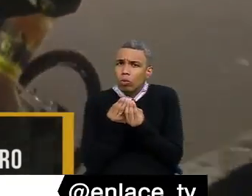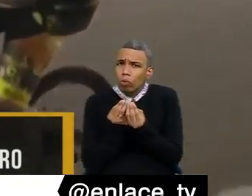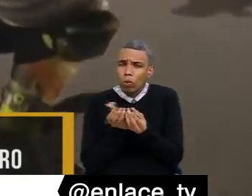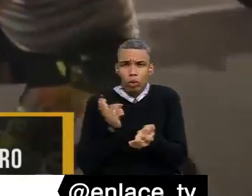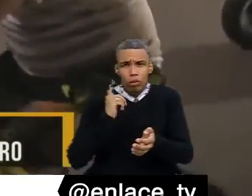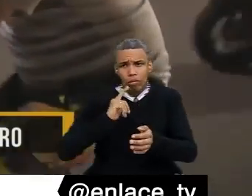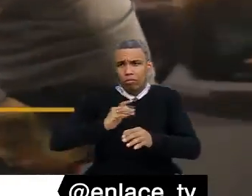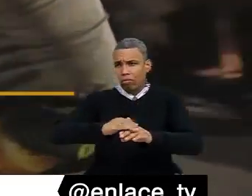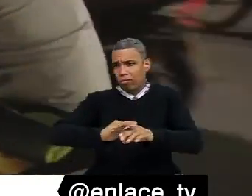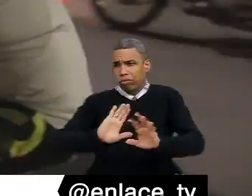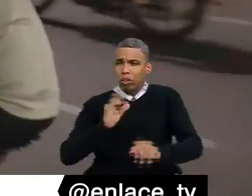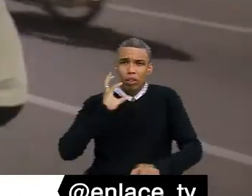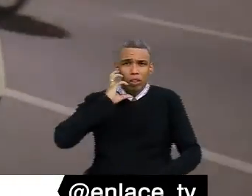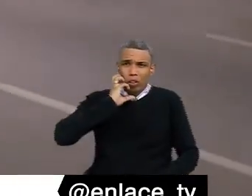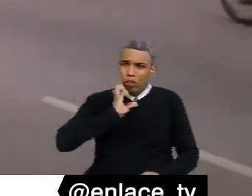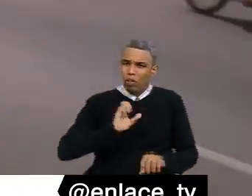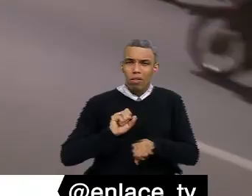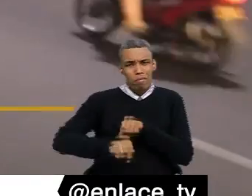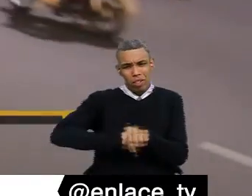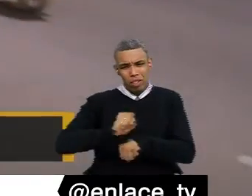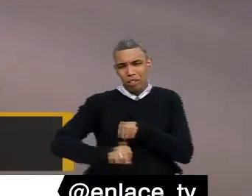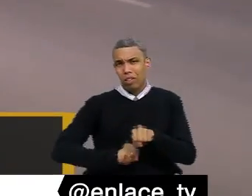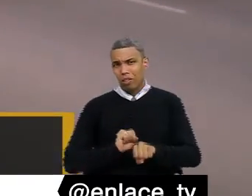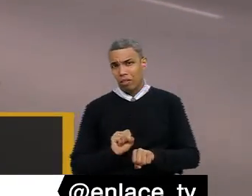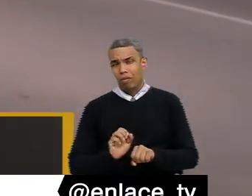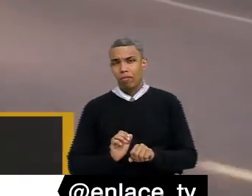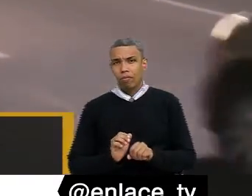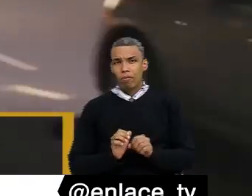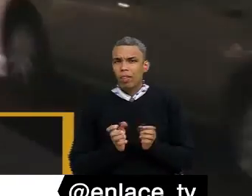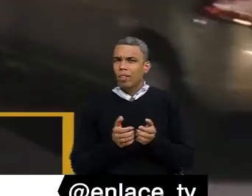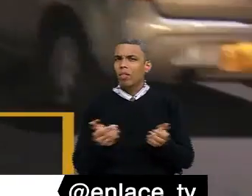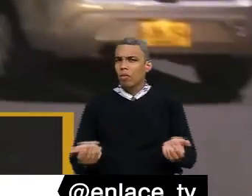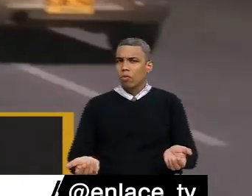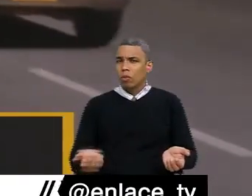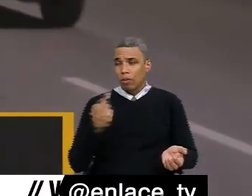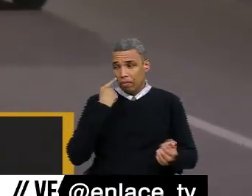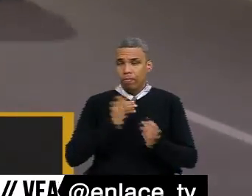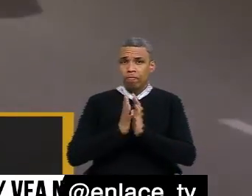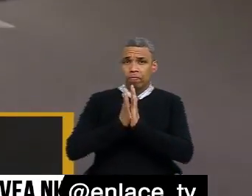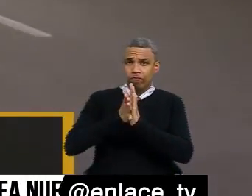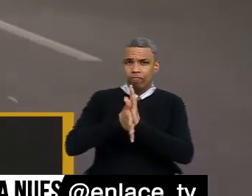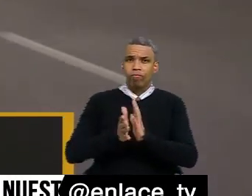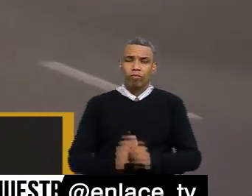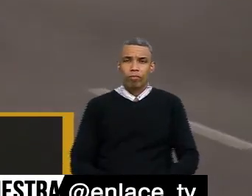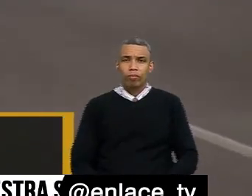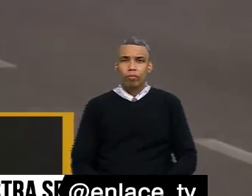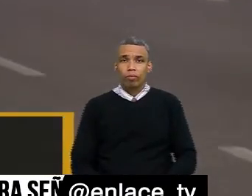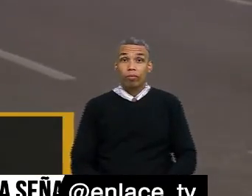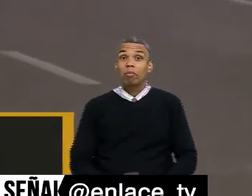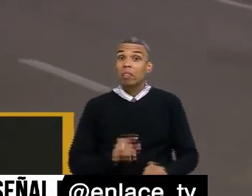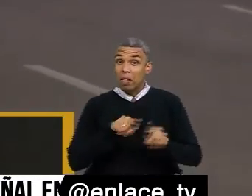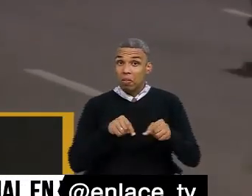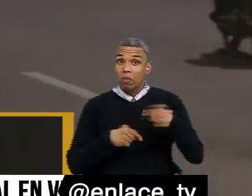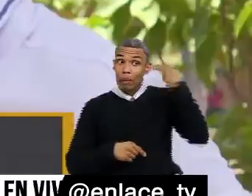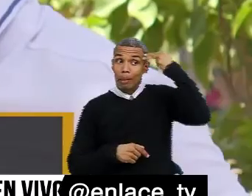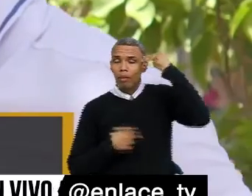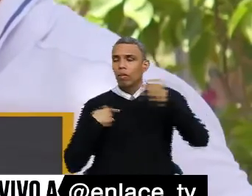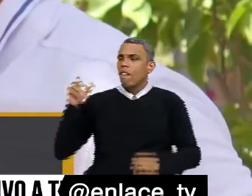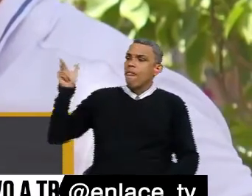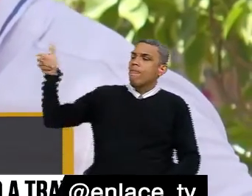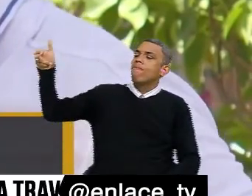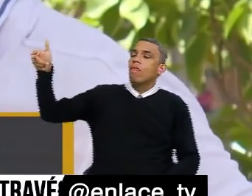el mountain bike. Aseguran los afectados que han sido víctimas de hurto de sus bicicletas por parte de desconocidos que los amenazan con armas de fuego. Y bueno,